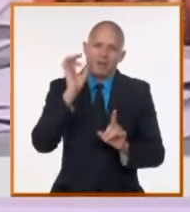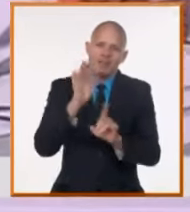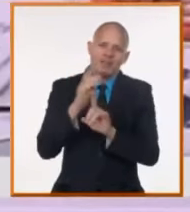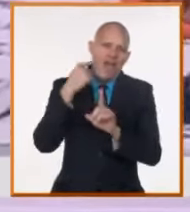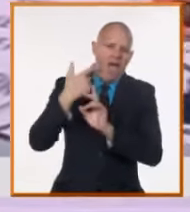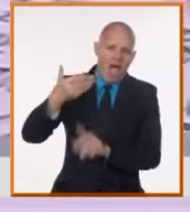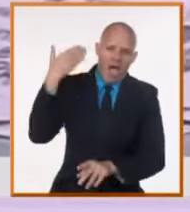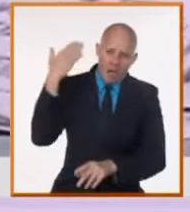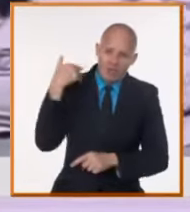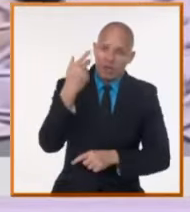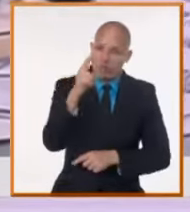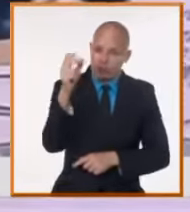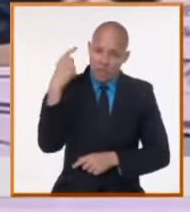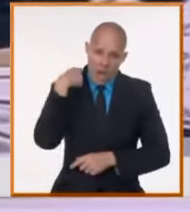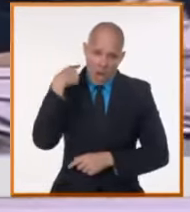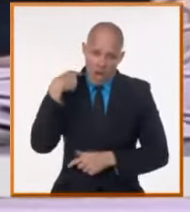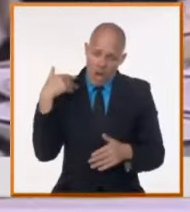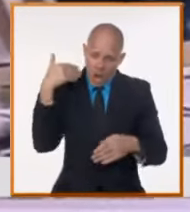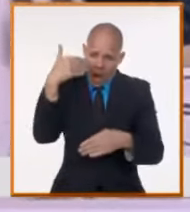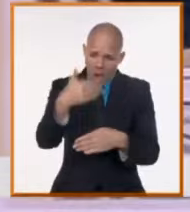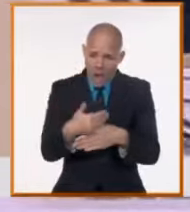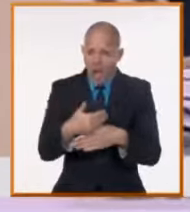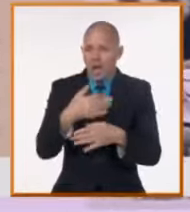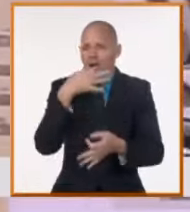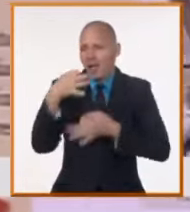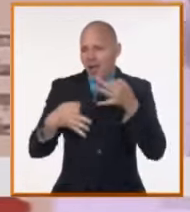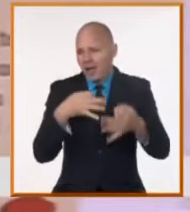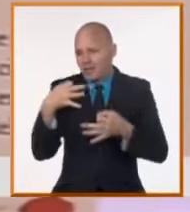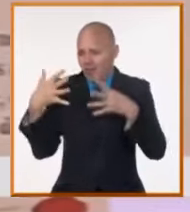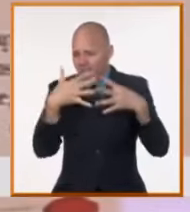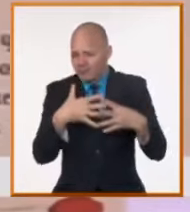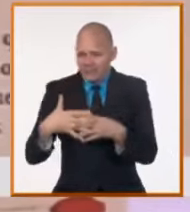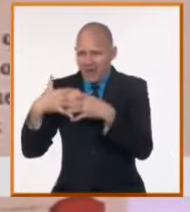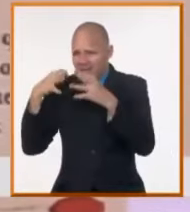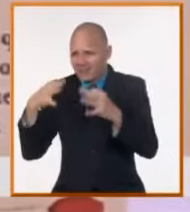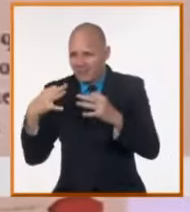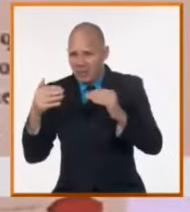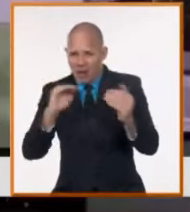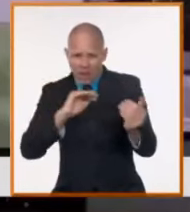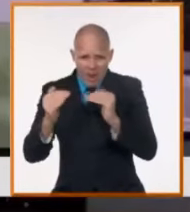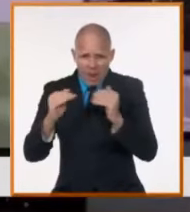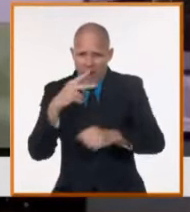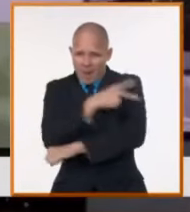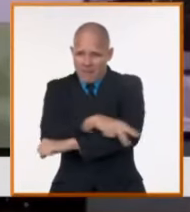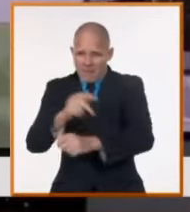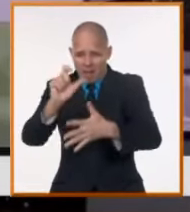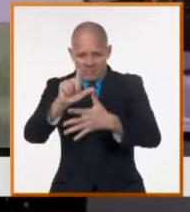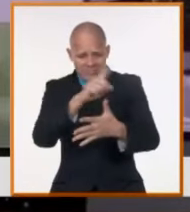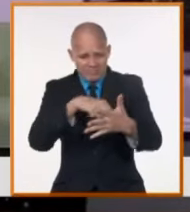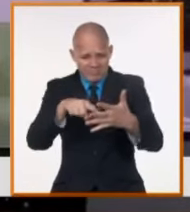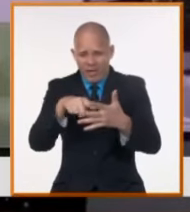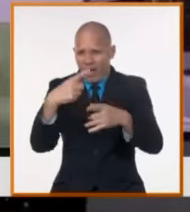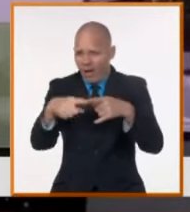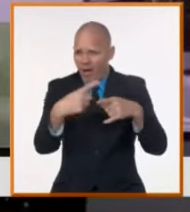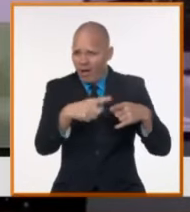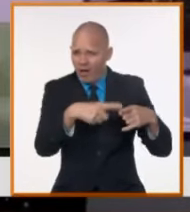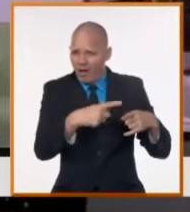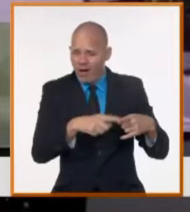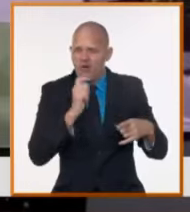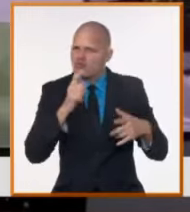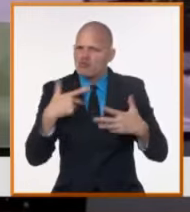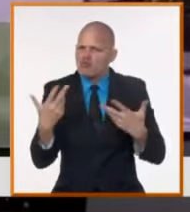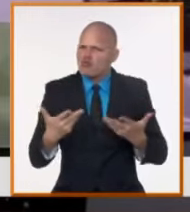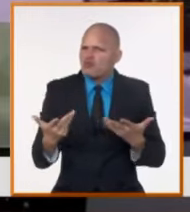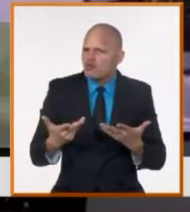fueron parte del análisis del foro, que además buscaba actualizar y visibilizar la respuesta de Sudamérica frente a